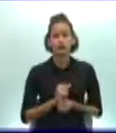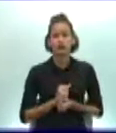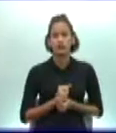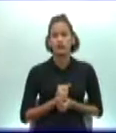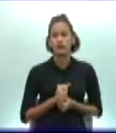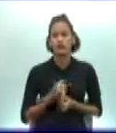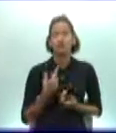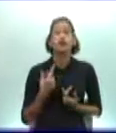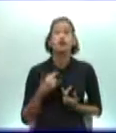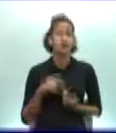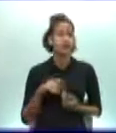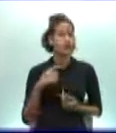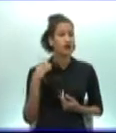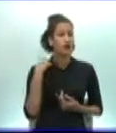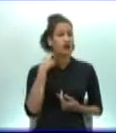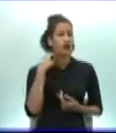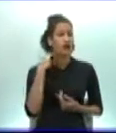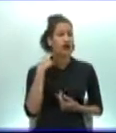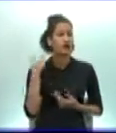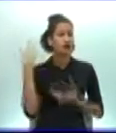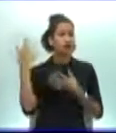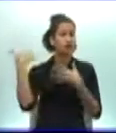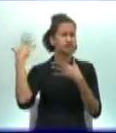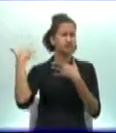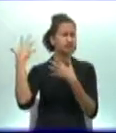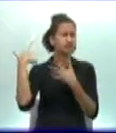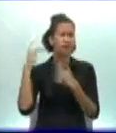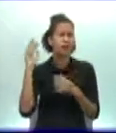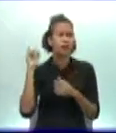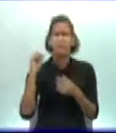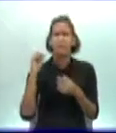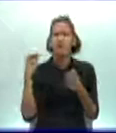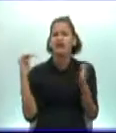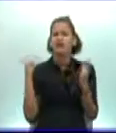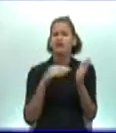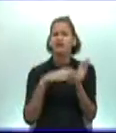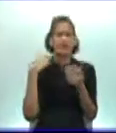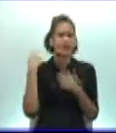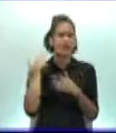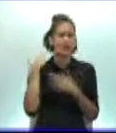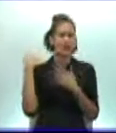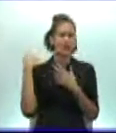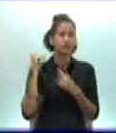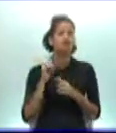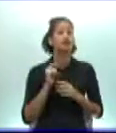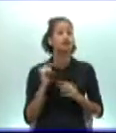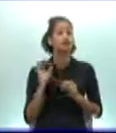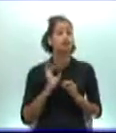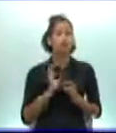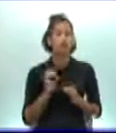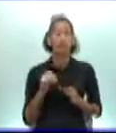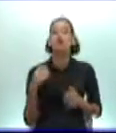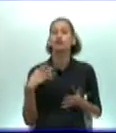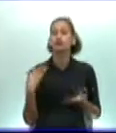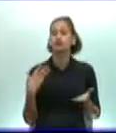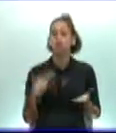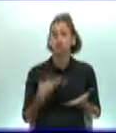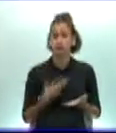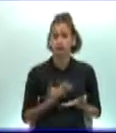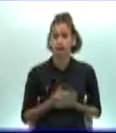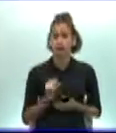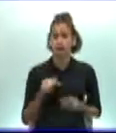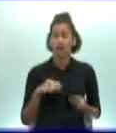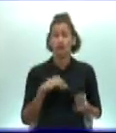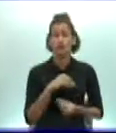hace miles de millones de años y que todavía siguen ocurriendo sobre la corteza terrestre. Y por supuesto que estos cambios